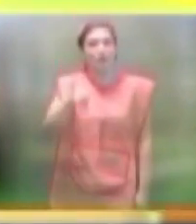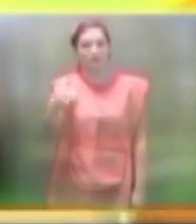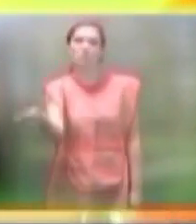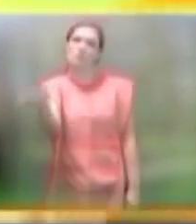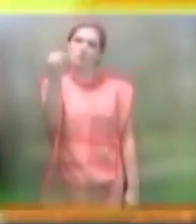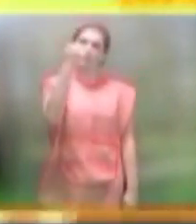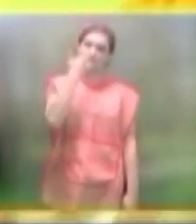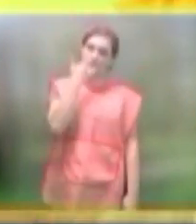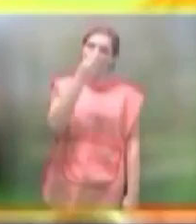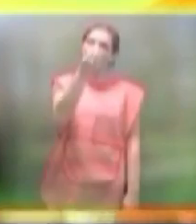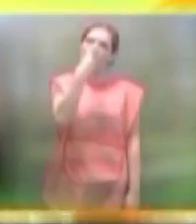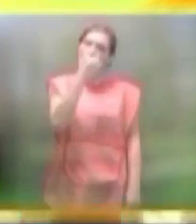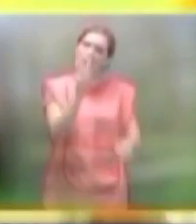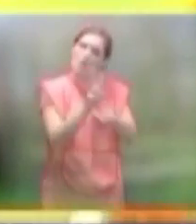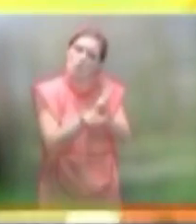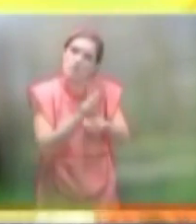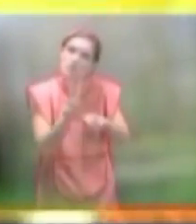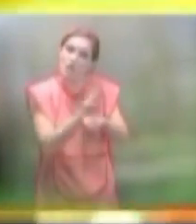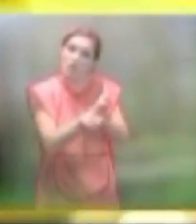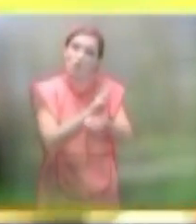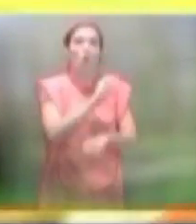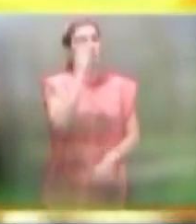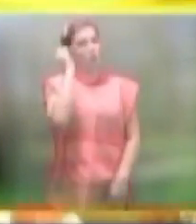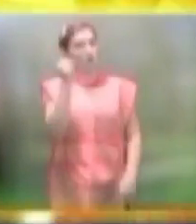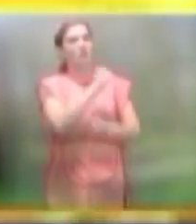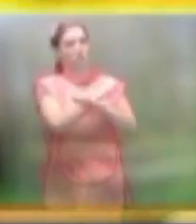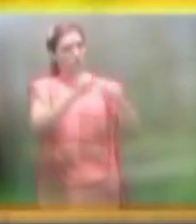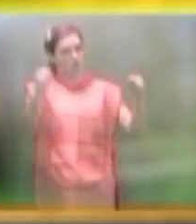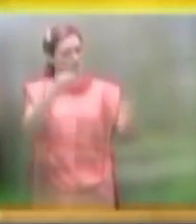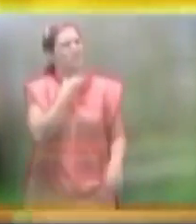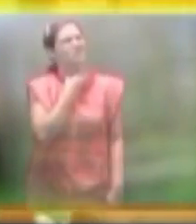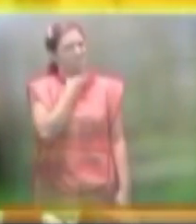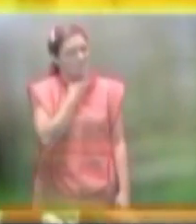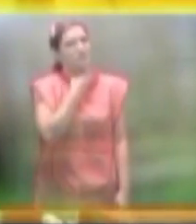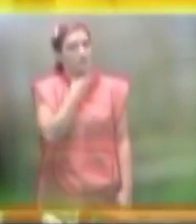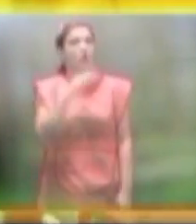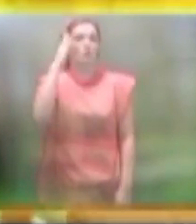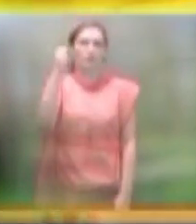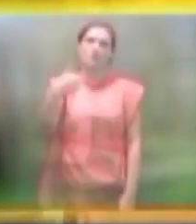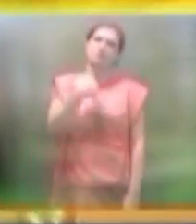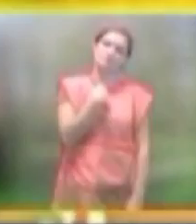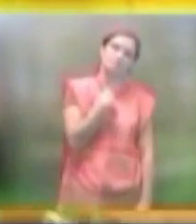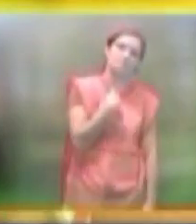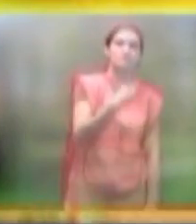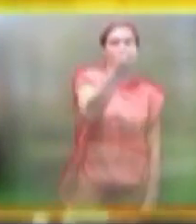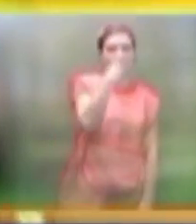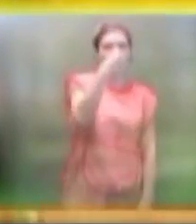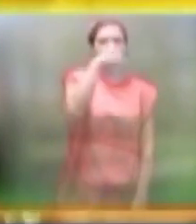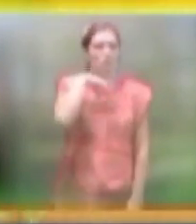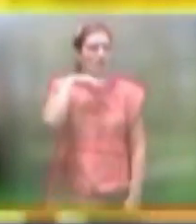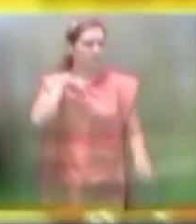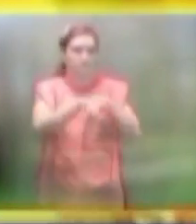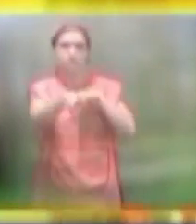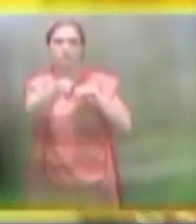ella nos dice: coman con cuidado o si no se van a atragantar. Por